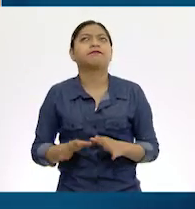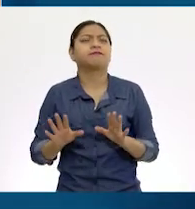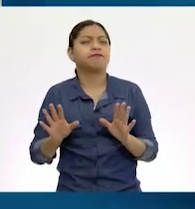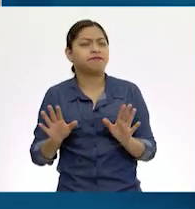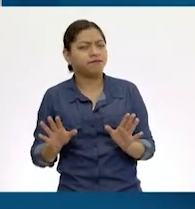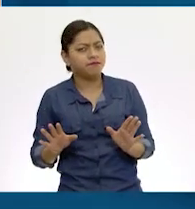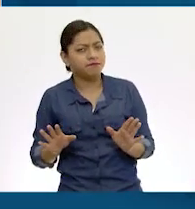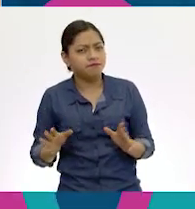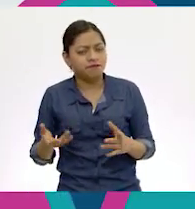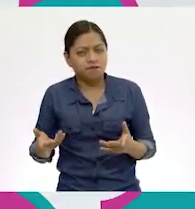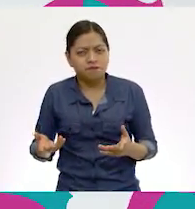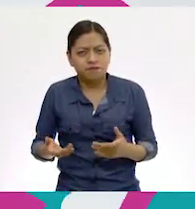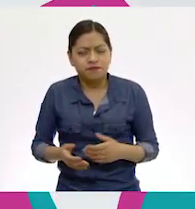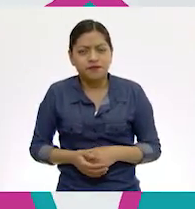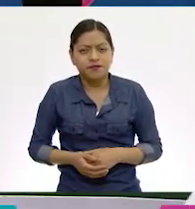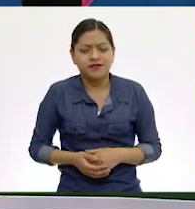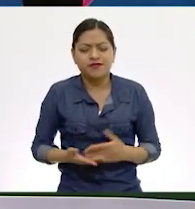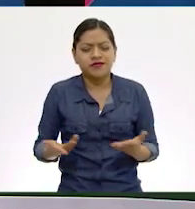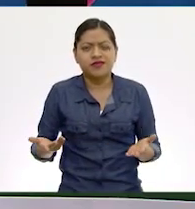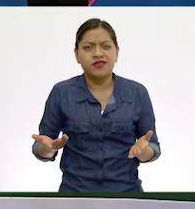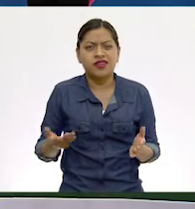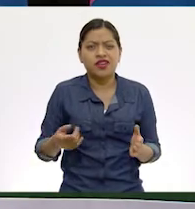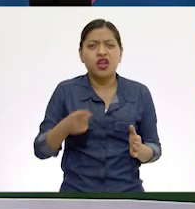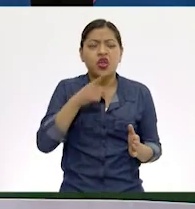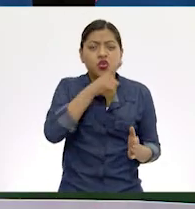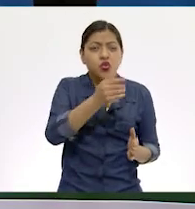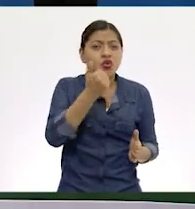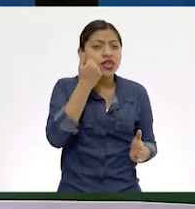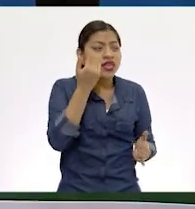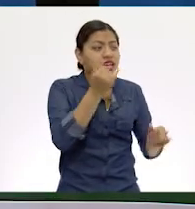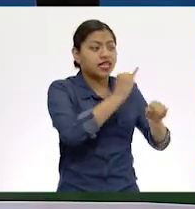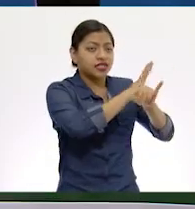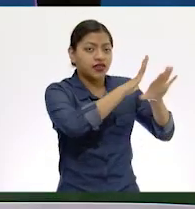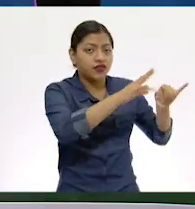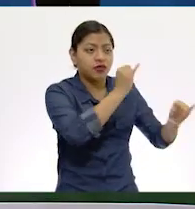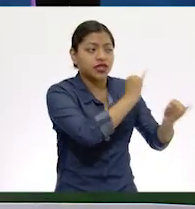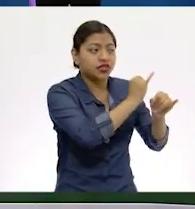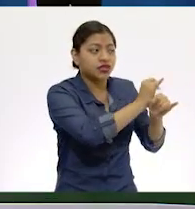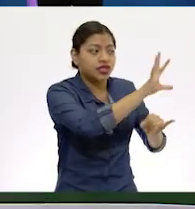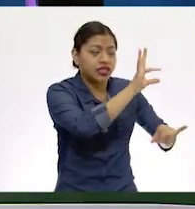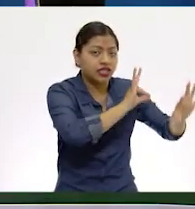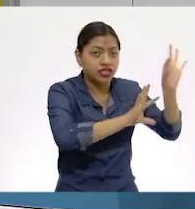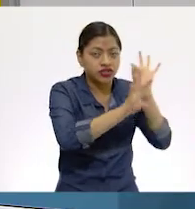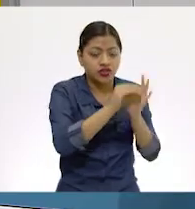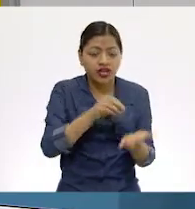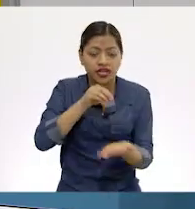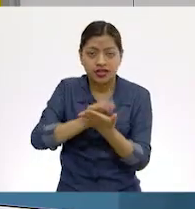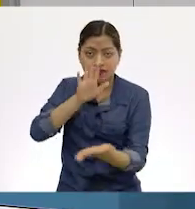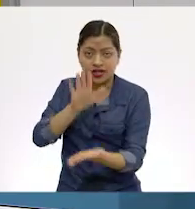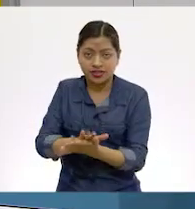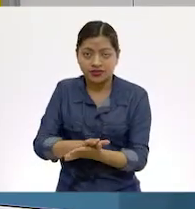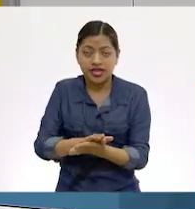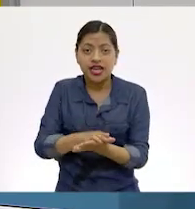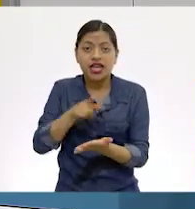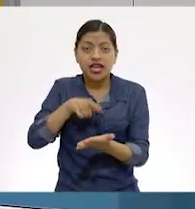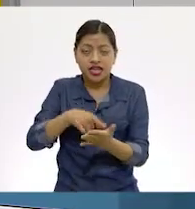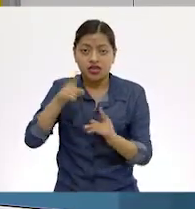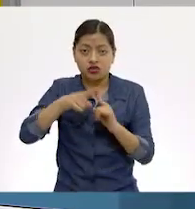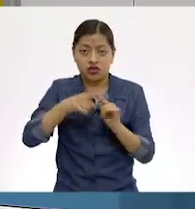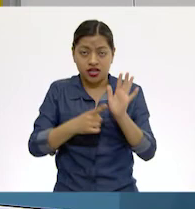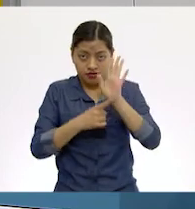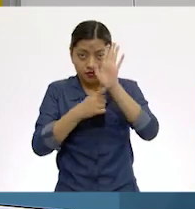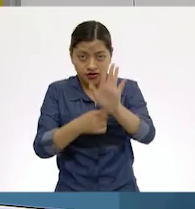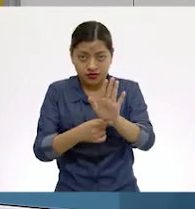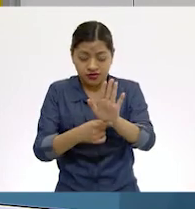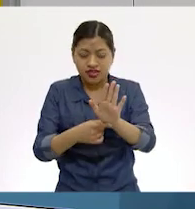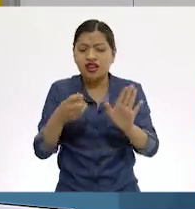¿Y cómo quedaría en la ficha exactamente, maestro? Uh-huh. Pues ustedes díganme, ¿qué datos nos podría faltar de lo que han dicho que nos